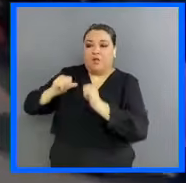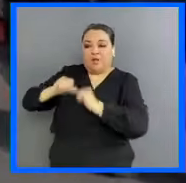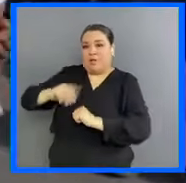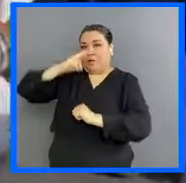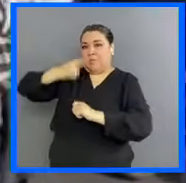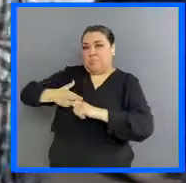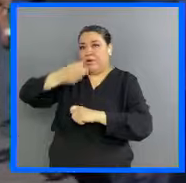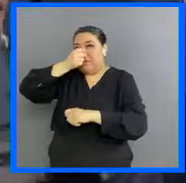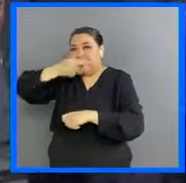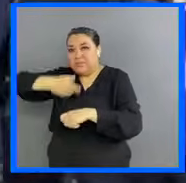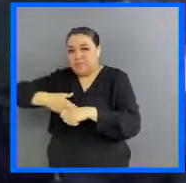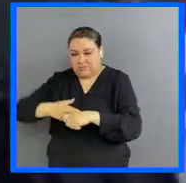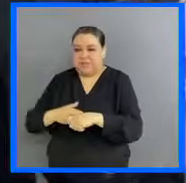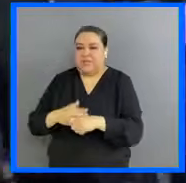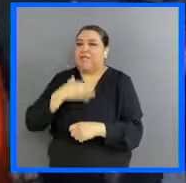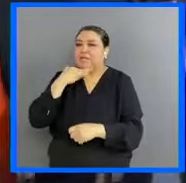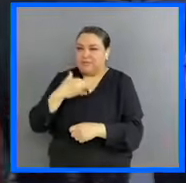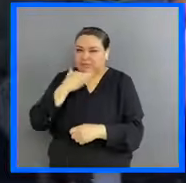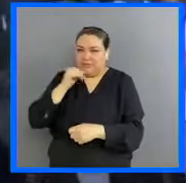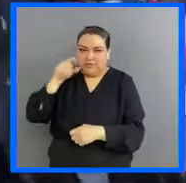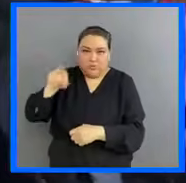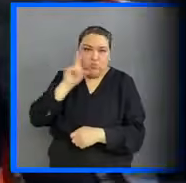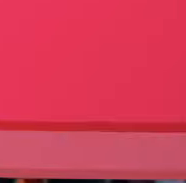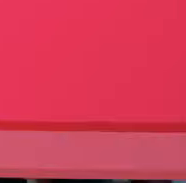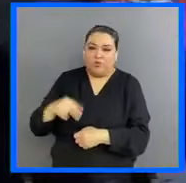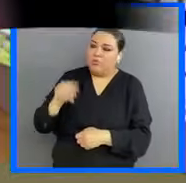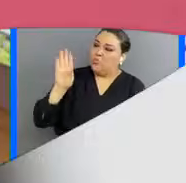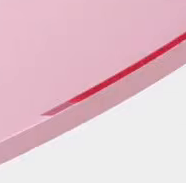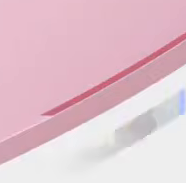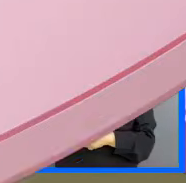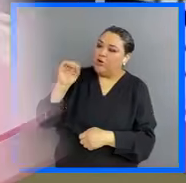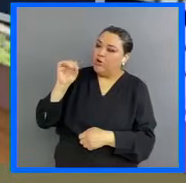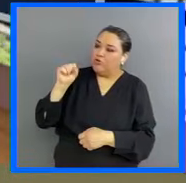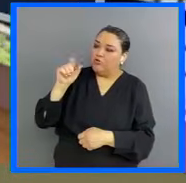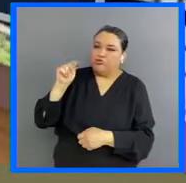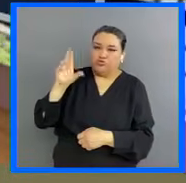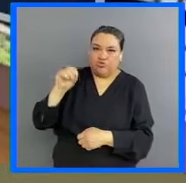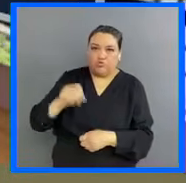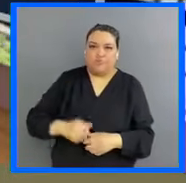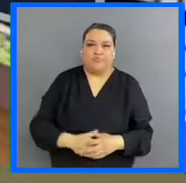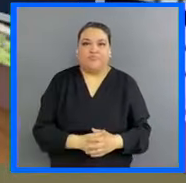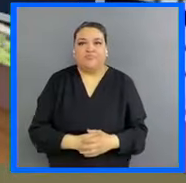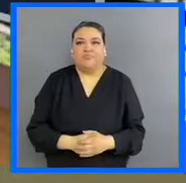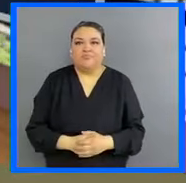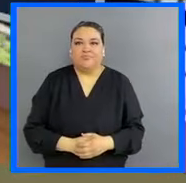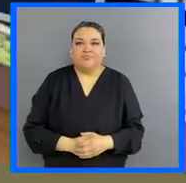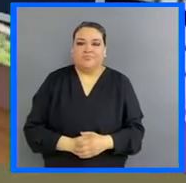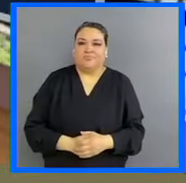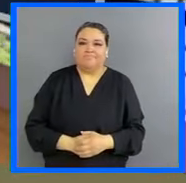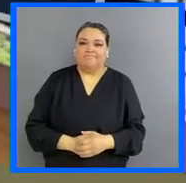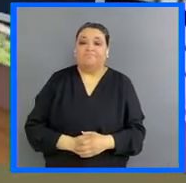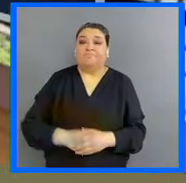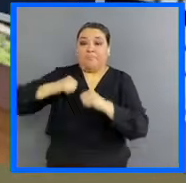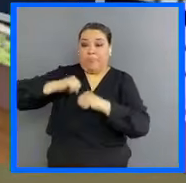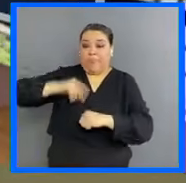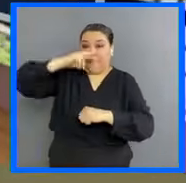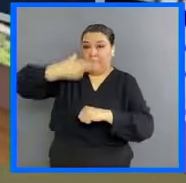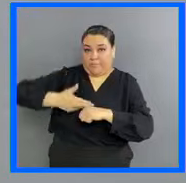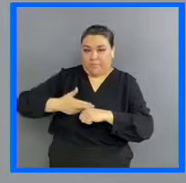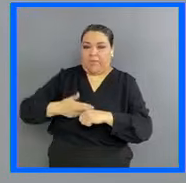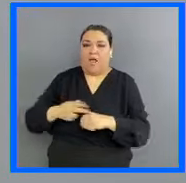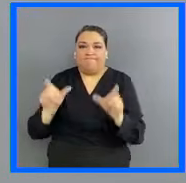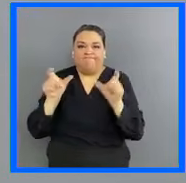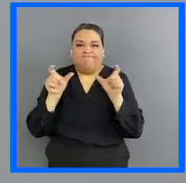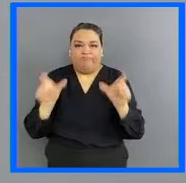Anticorrupción y Buen Gobierno, Raquel Buenrostro. El secretario de Seguridad y Protección Ciudadana,